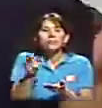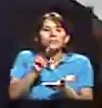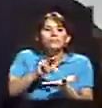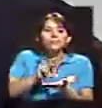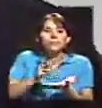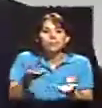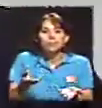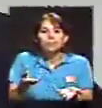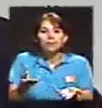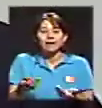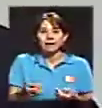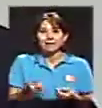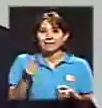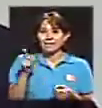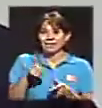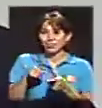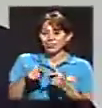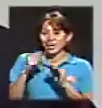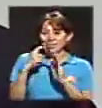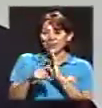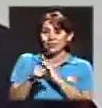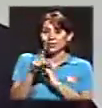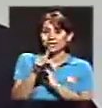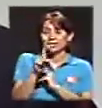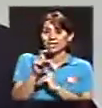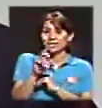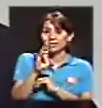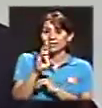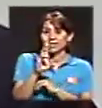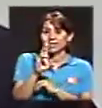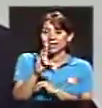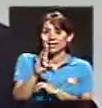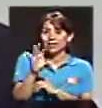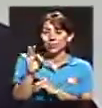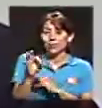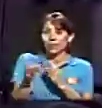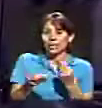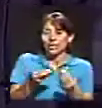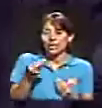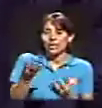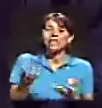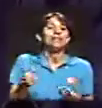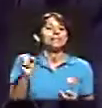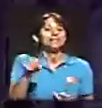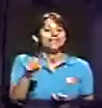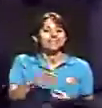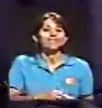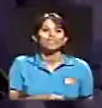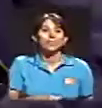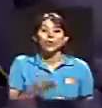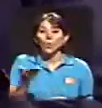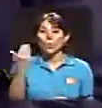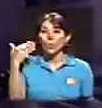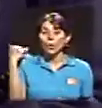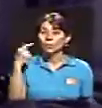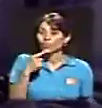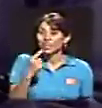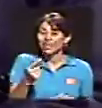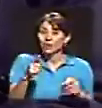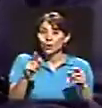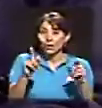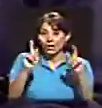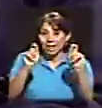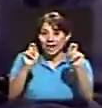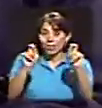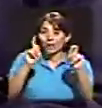Correcto. El 179 estaba exactamente, en papel higiénico. Por ejemplo, cuando se dijo, y después vamos a hablar un poquito más de eso, que a la educación hay